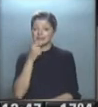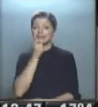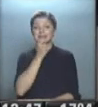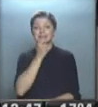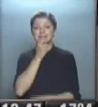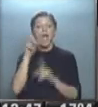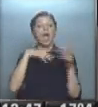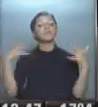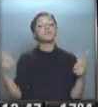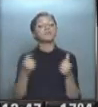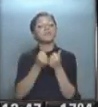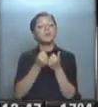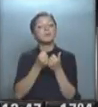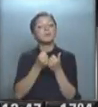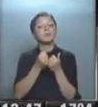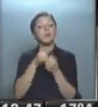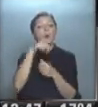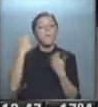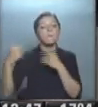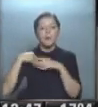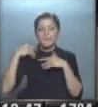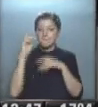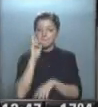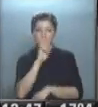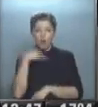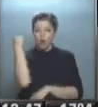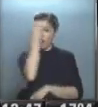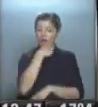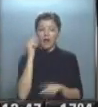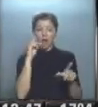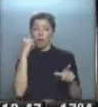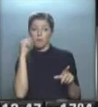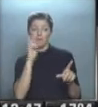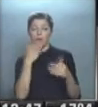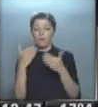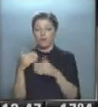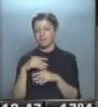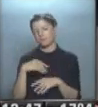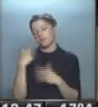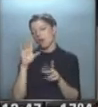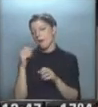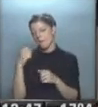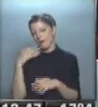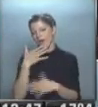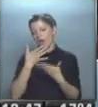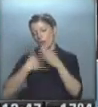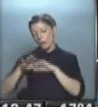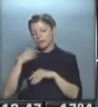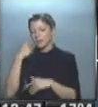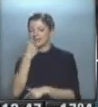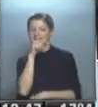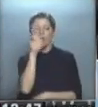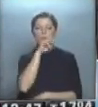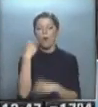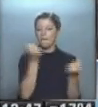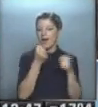algún accidente ellas podrían quedar expuestas o tendrían que verle la cara. O sea, todo tipo de excusas para decir estar en el argumento de que porque es